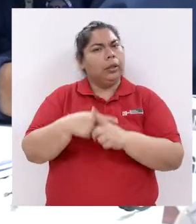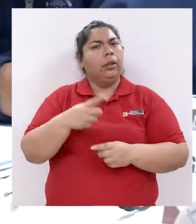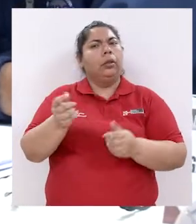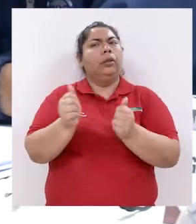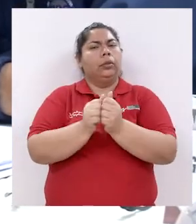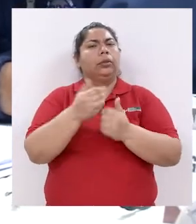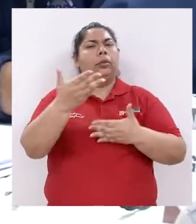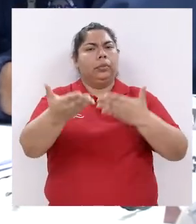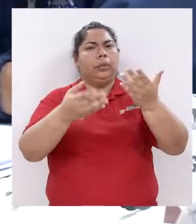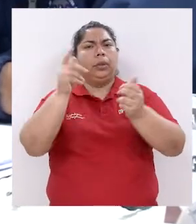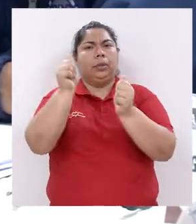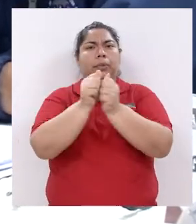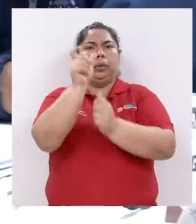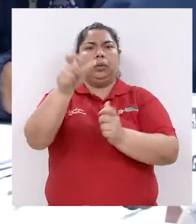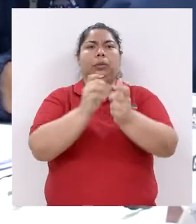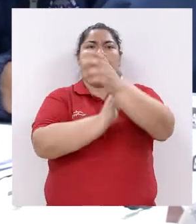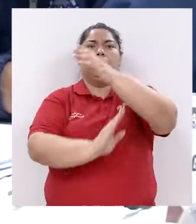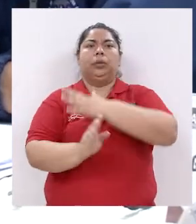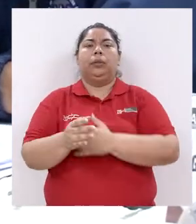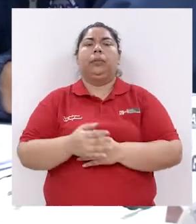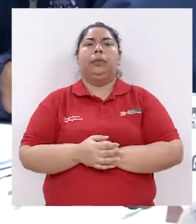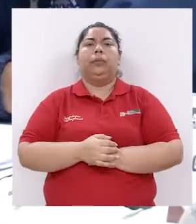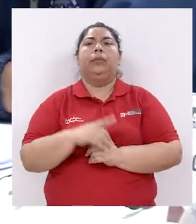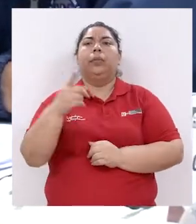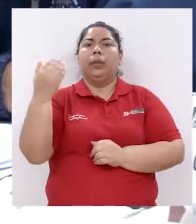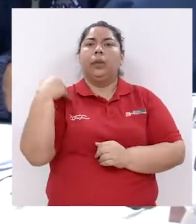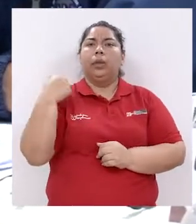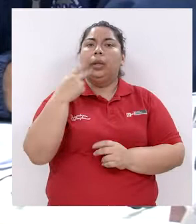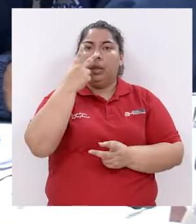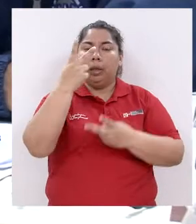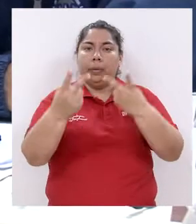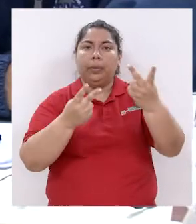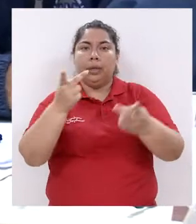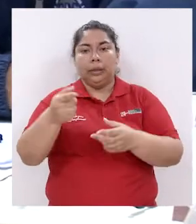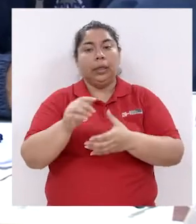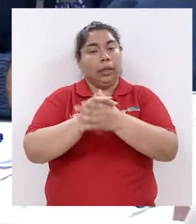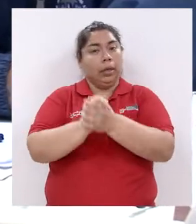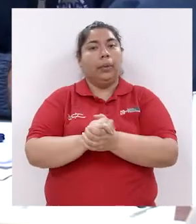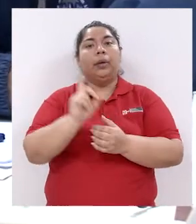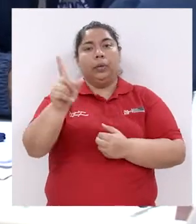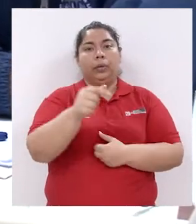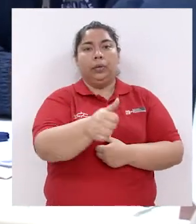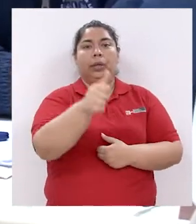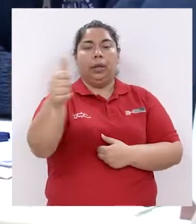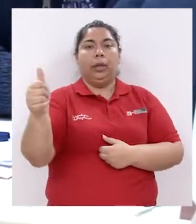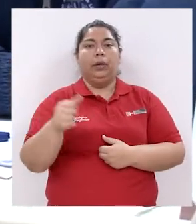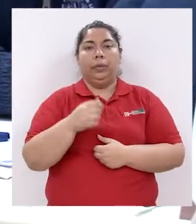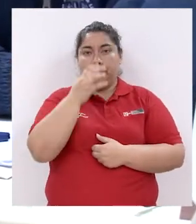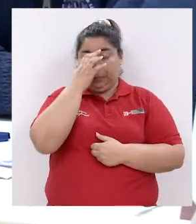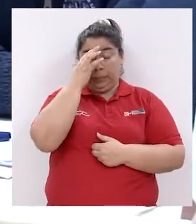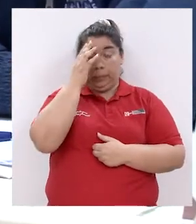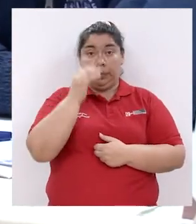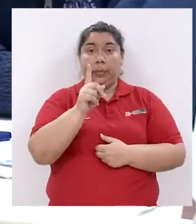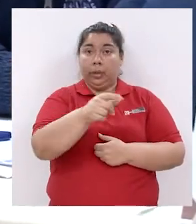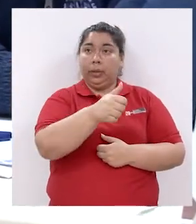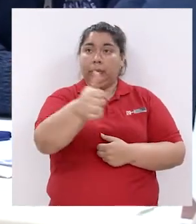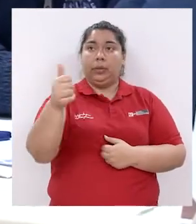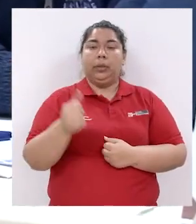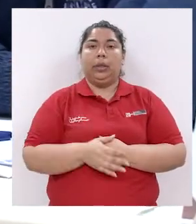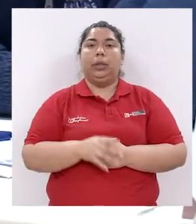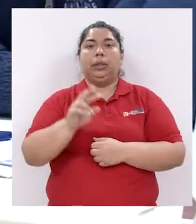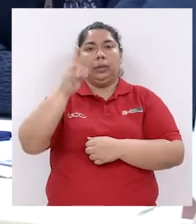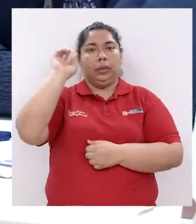con servicios para las personas con discapacidad. Entonces eso lo tenemos que hacer de la mano con cada uno y cada uno de